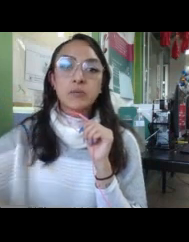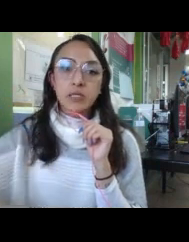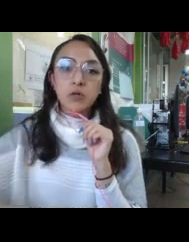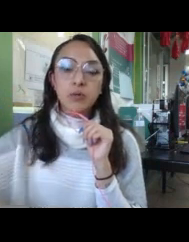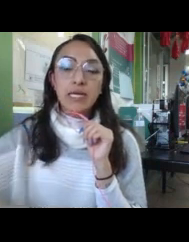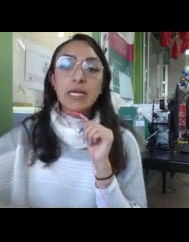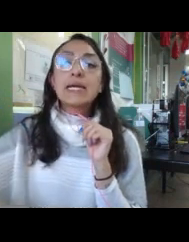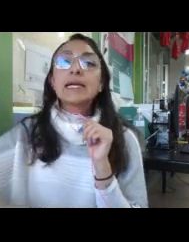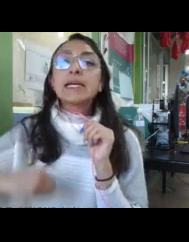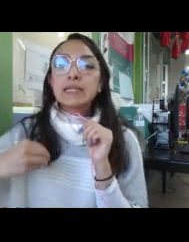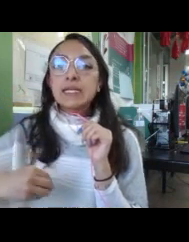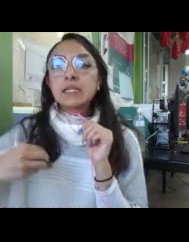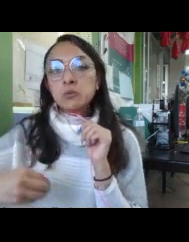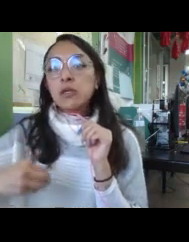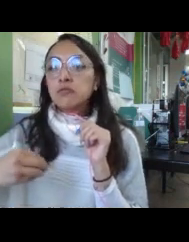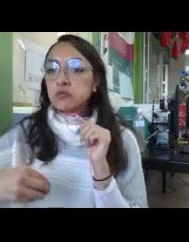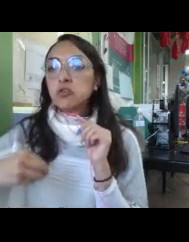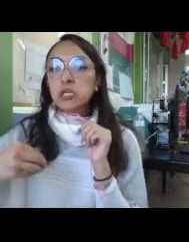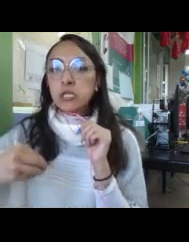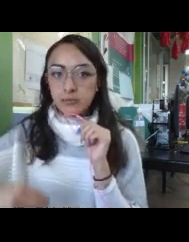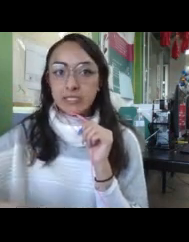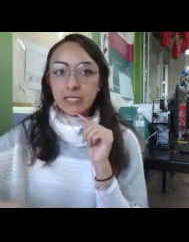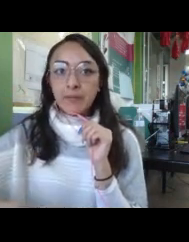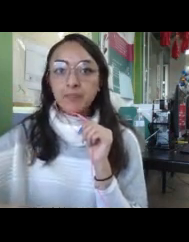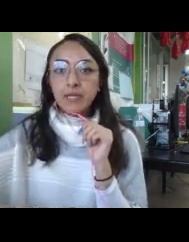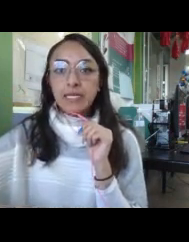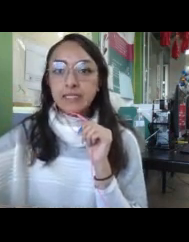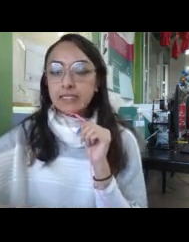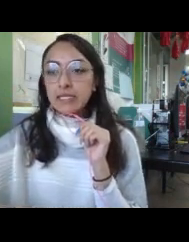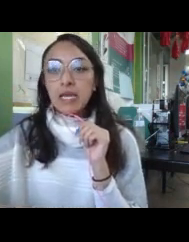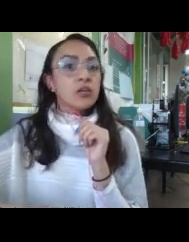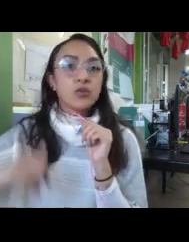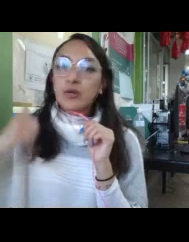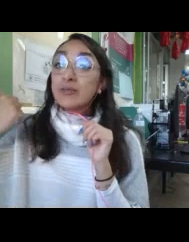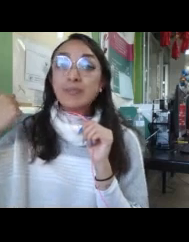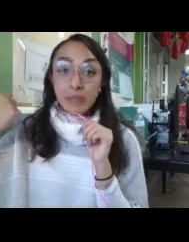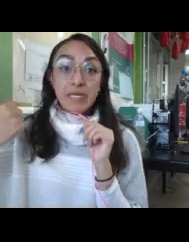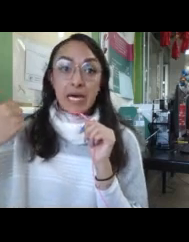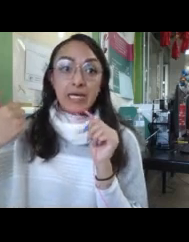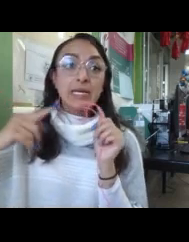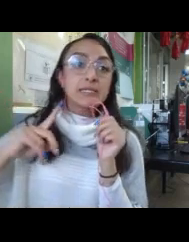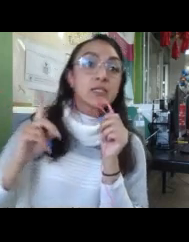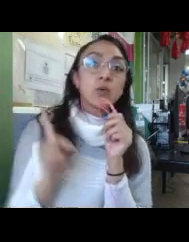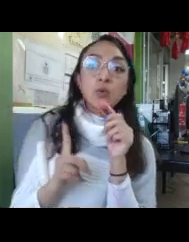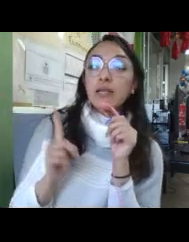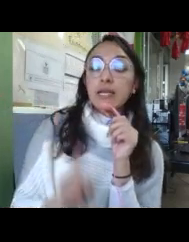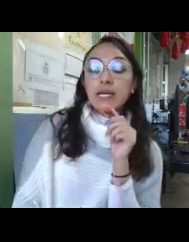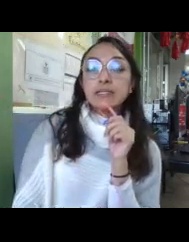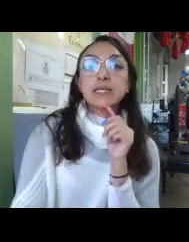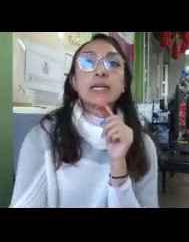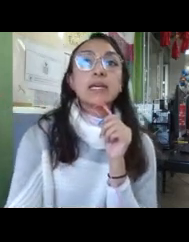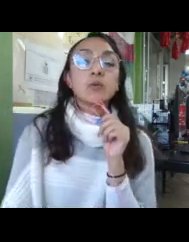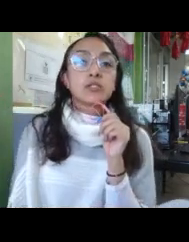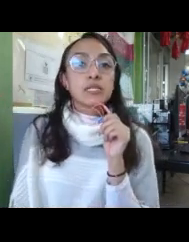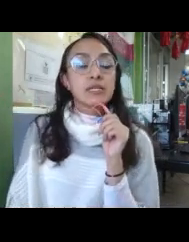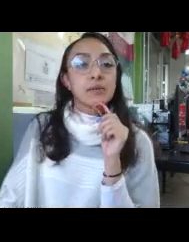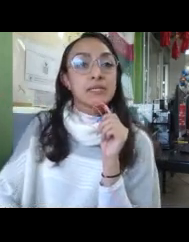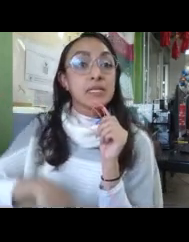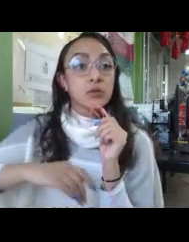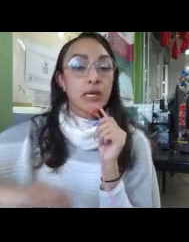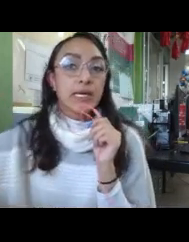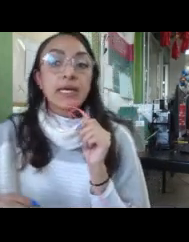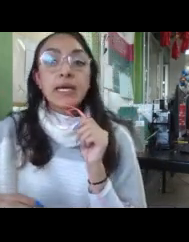y movimiento corporal, que tienen una función lingüística. Es decir, no es mímica, que esa es una de las